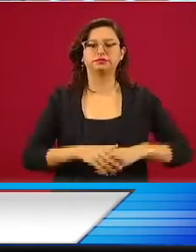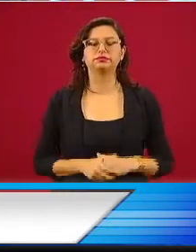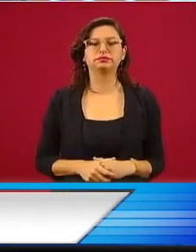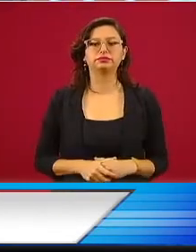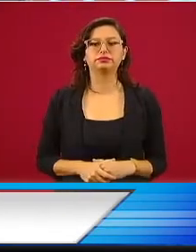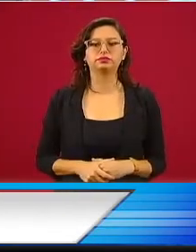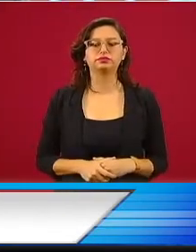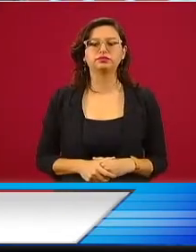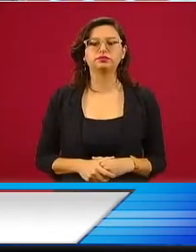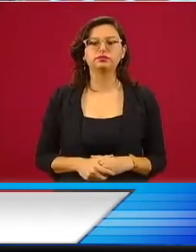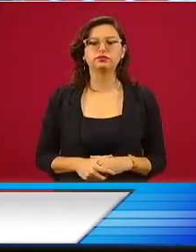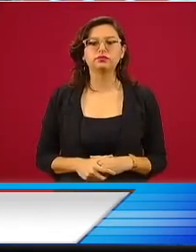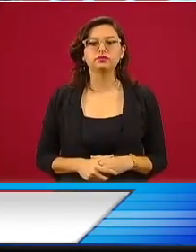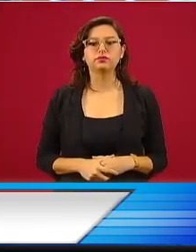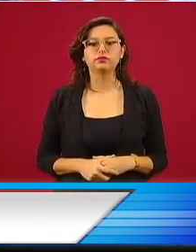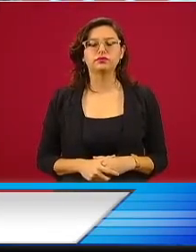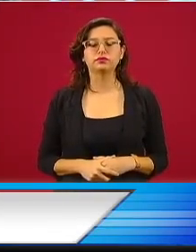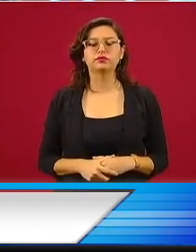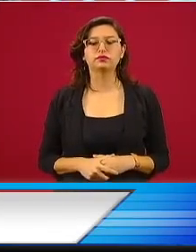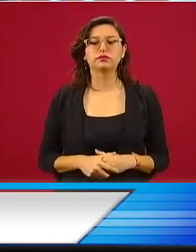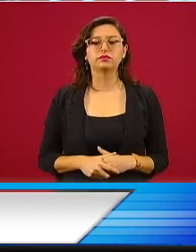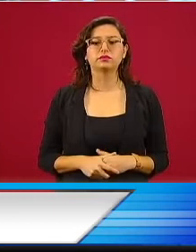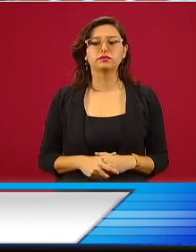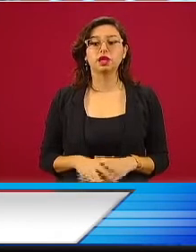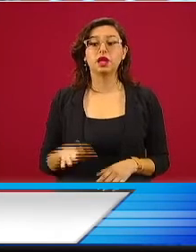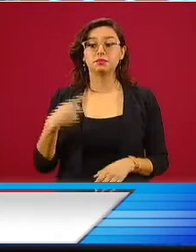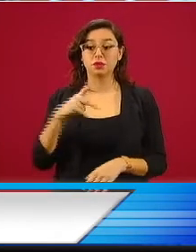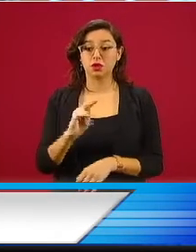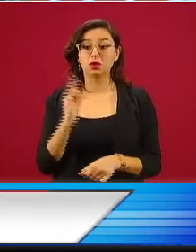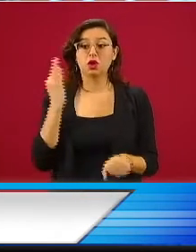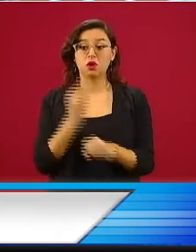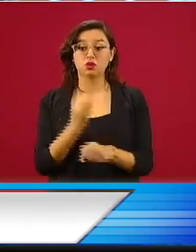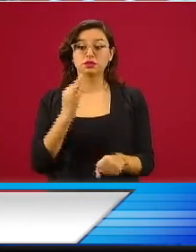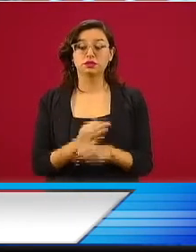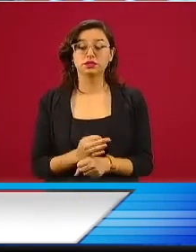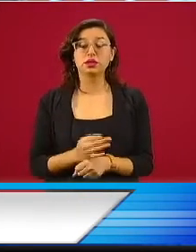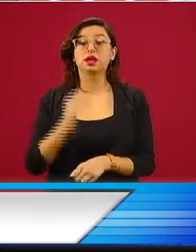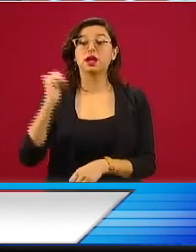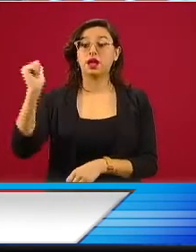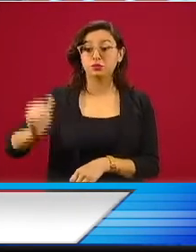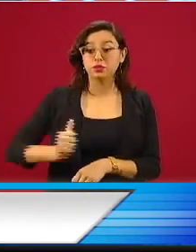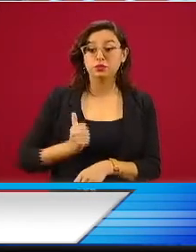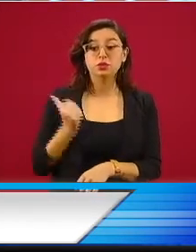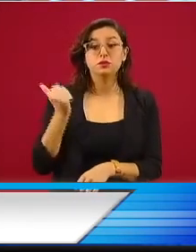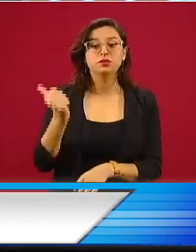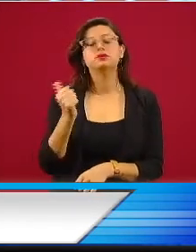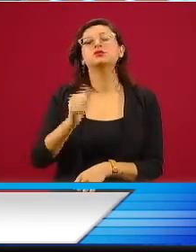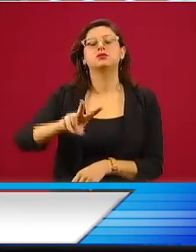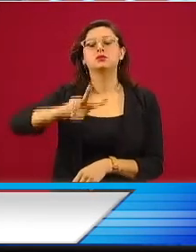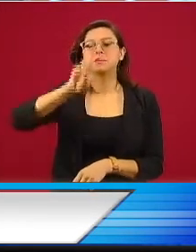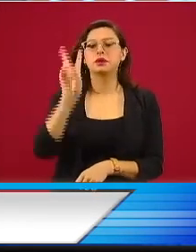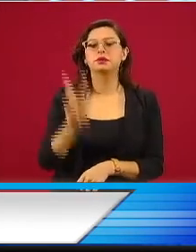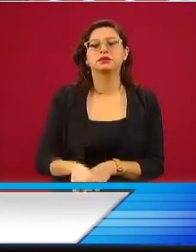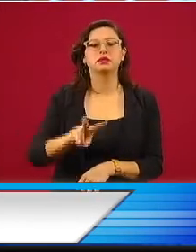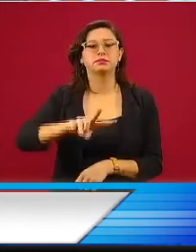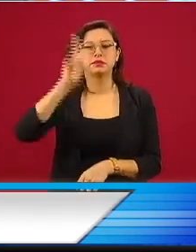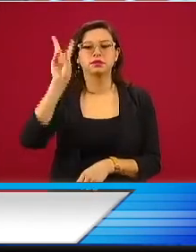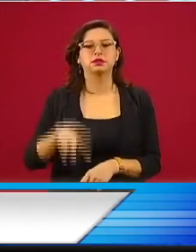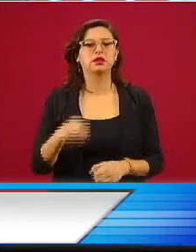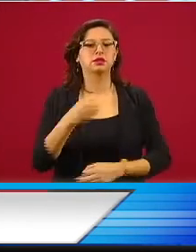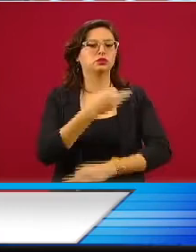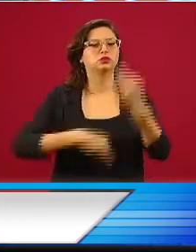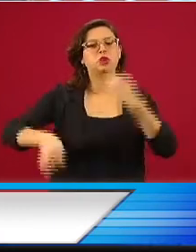eléctrica y esta empresa extranjera contrató al responsable de la secretaria de energía y también le otorgó participación en el consejo de administración